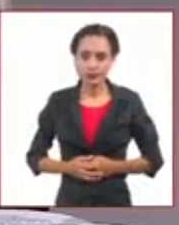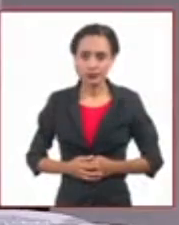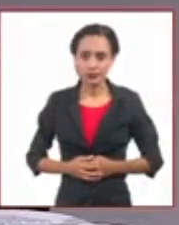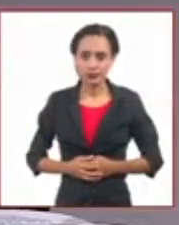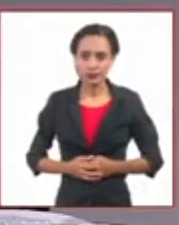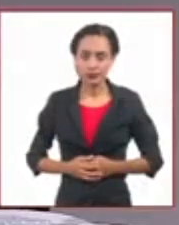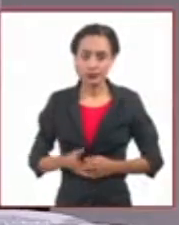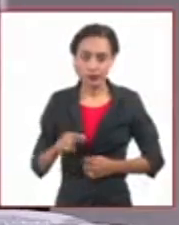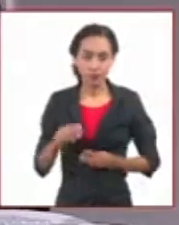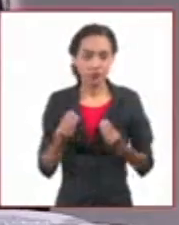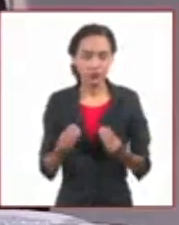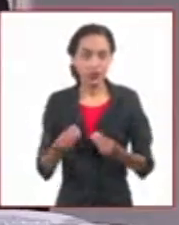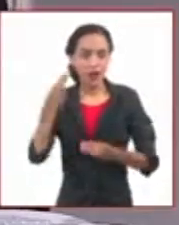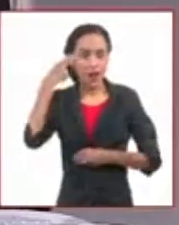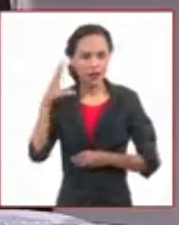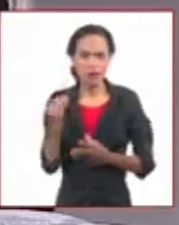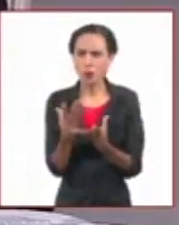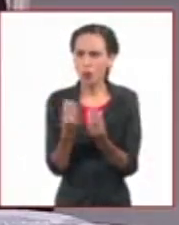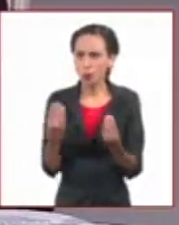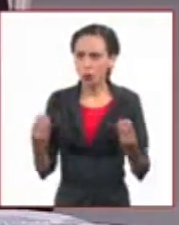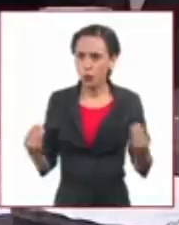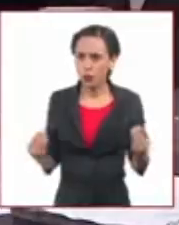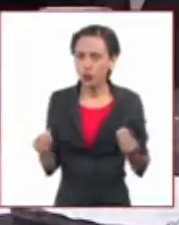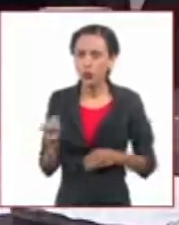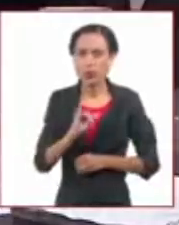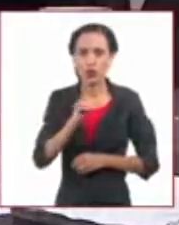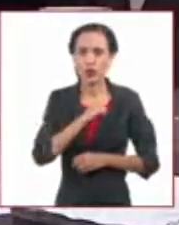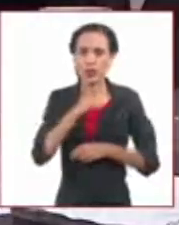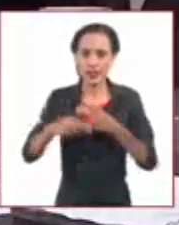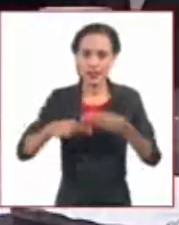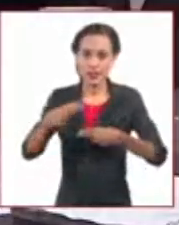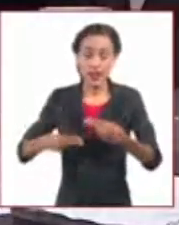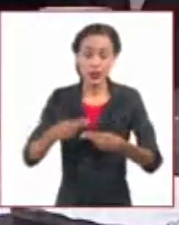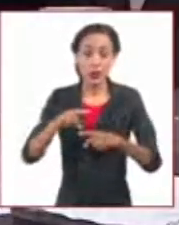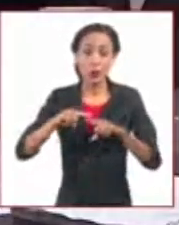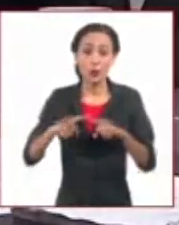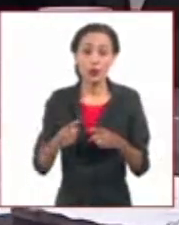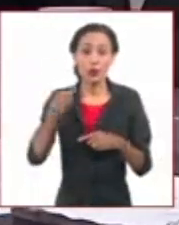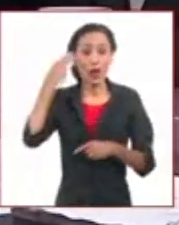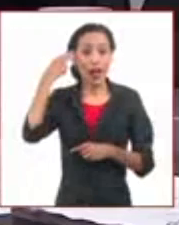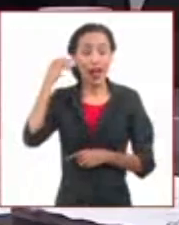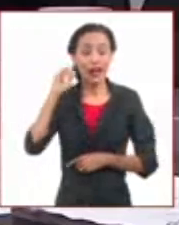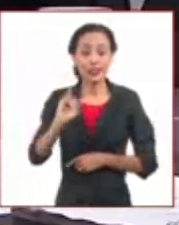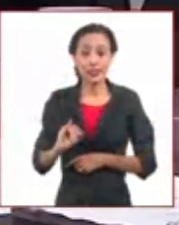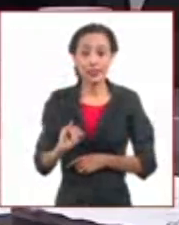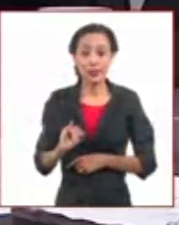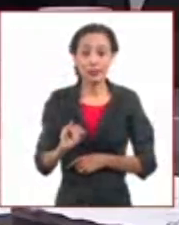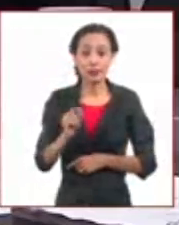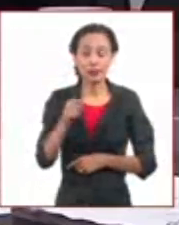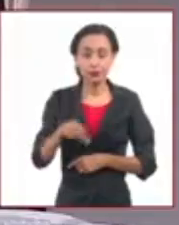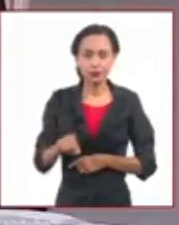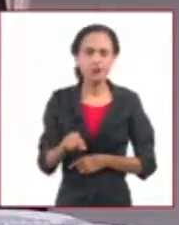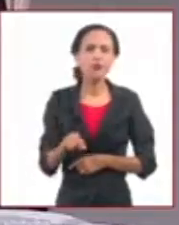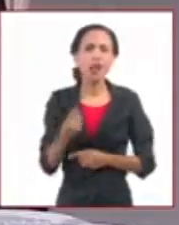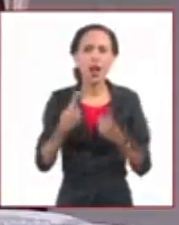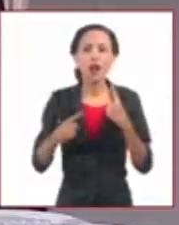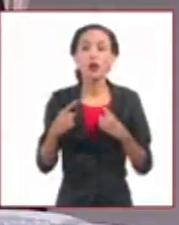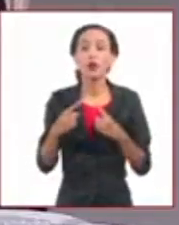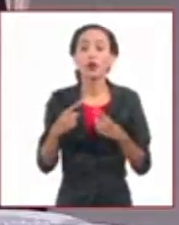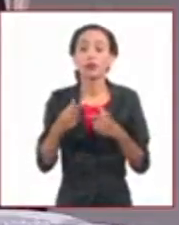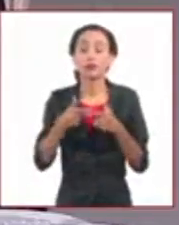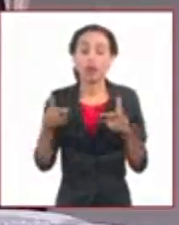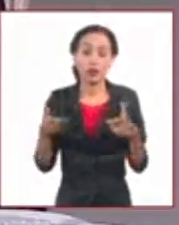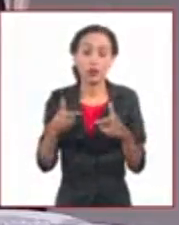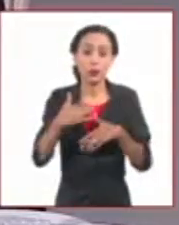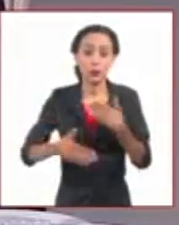haití en múltiples ocasiones se realicen esto ha impedido que haití resuelva parte de los grandes problemas que tiene entre ellos